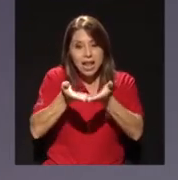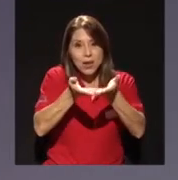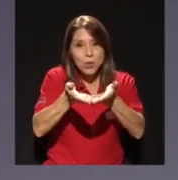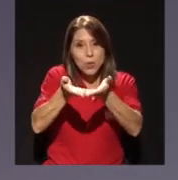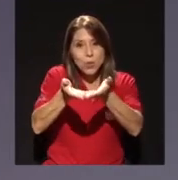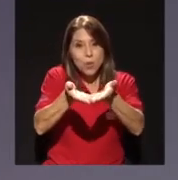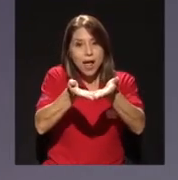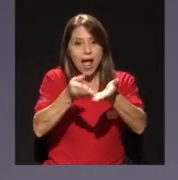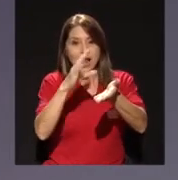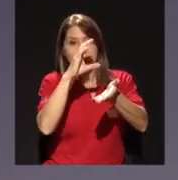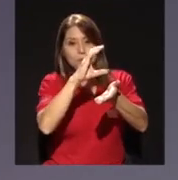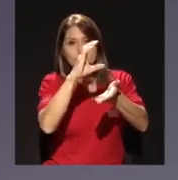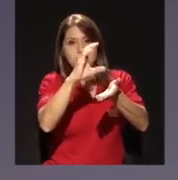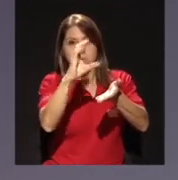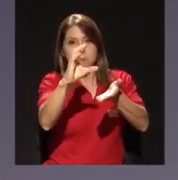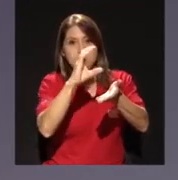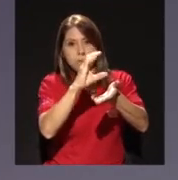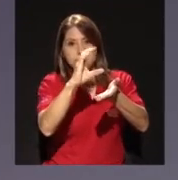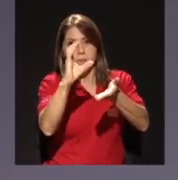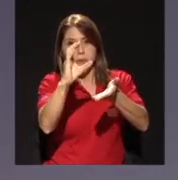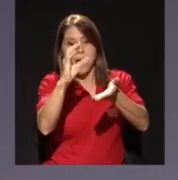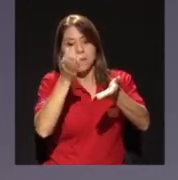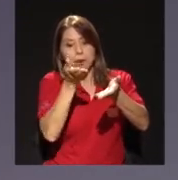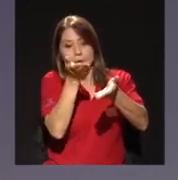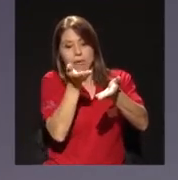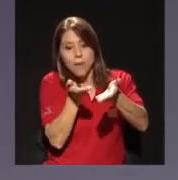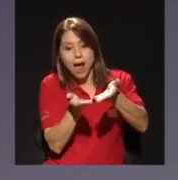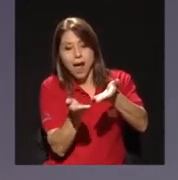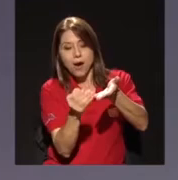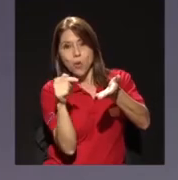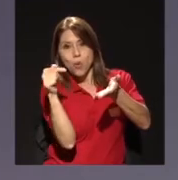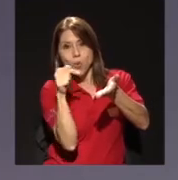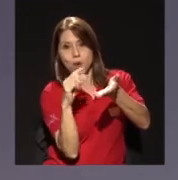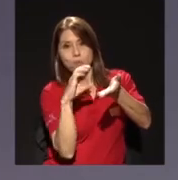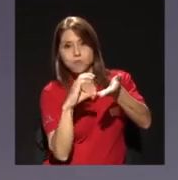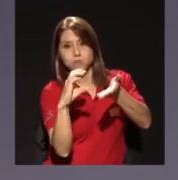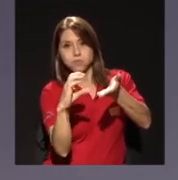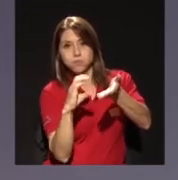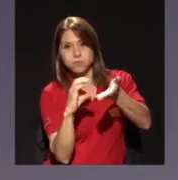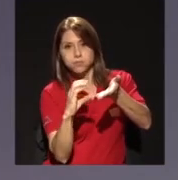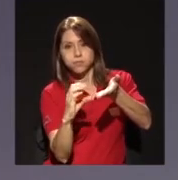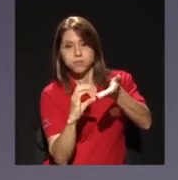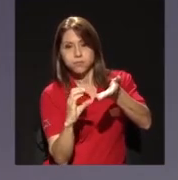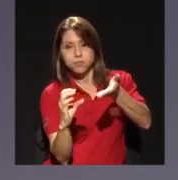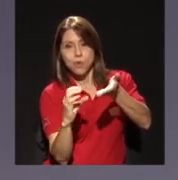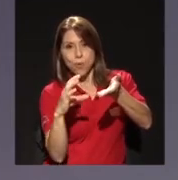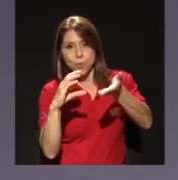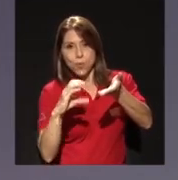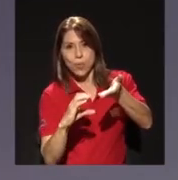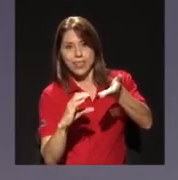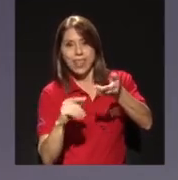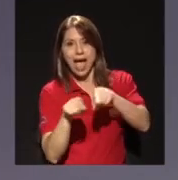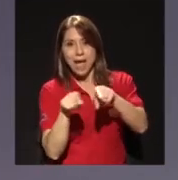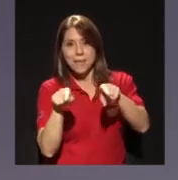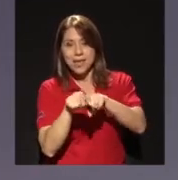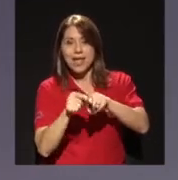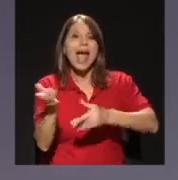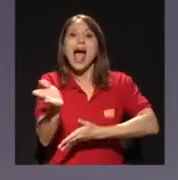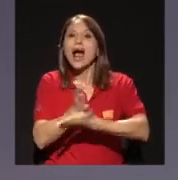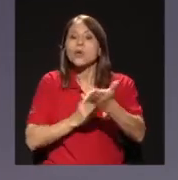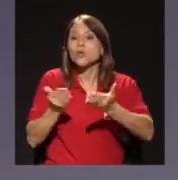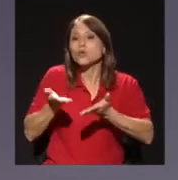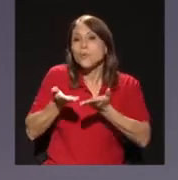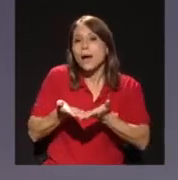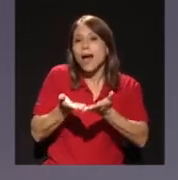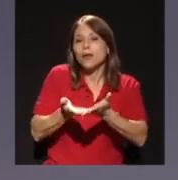debajo de ellos hay bodegas y también hay mercadería, de ahí hay contenedores. Entonces hay unos barcos que traen solamente contenedores,